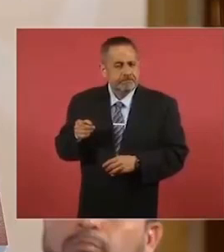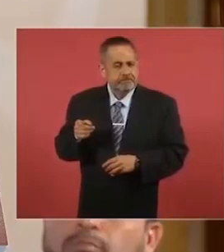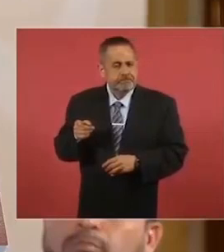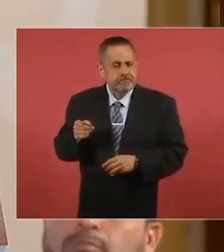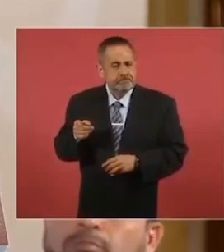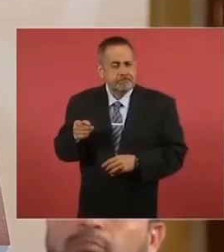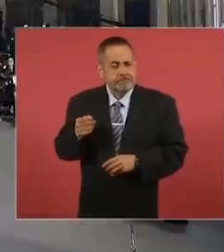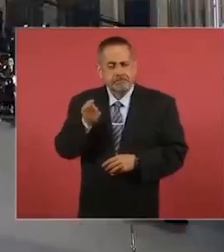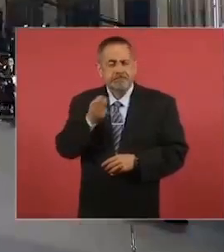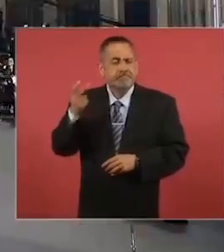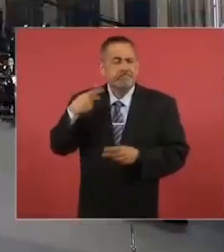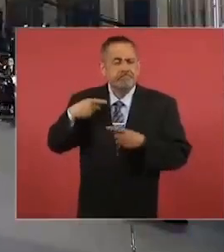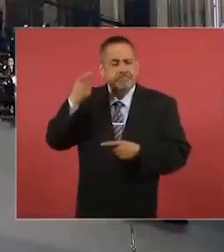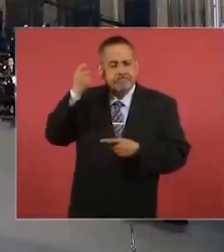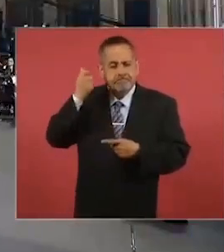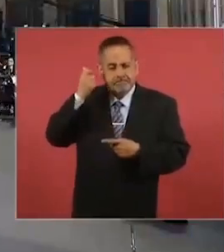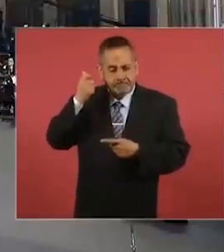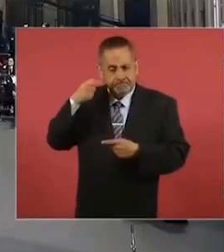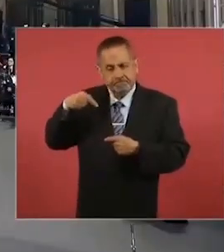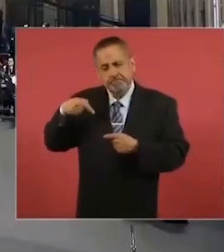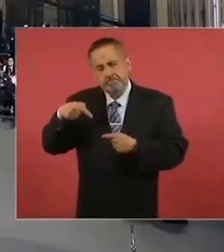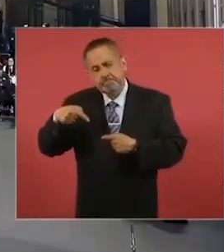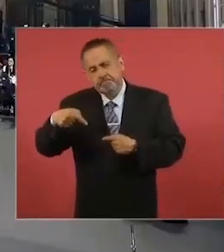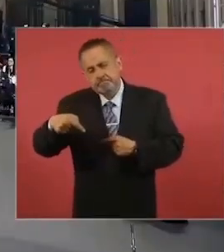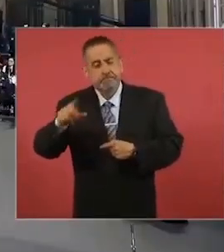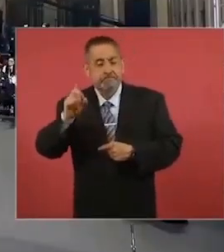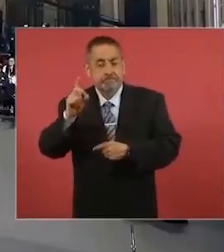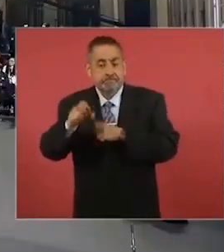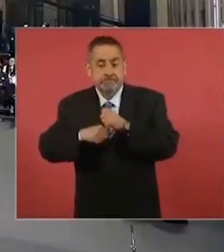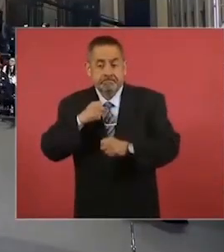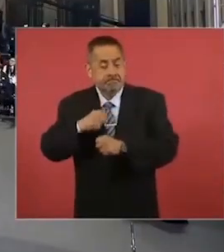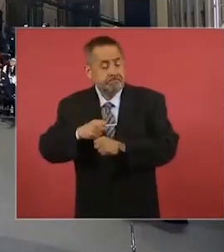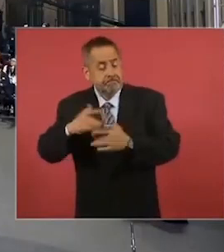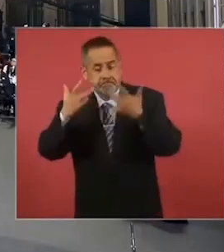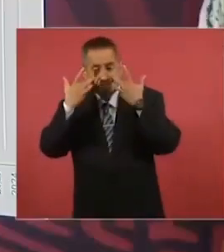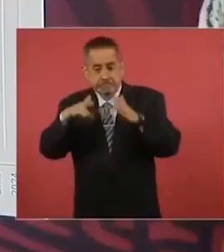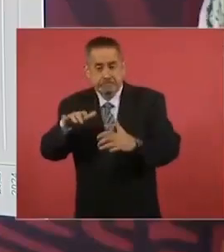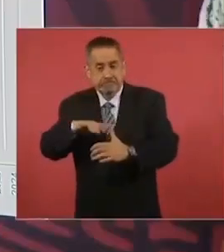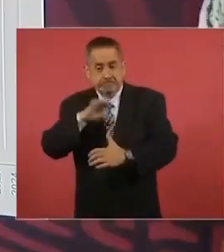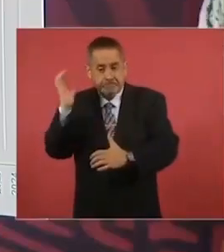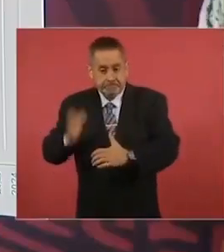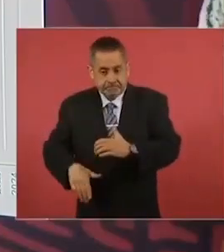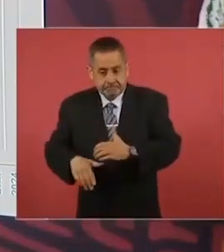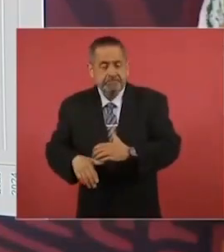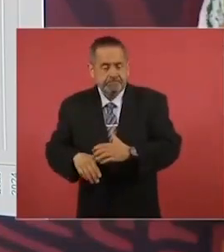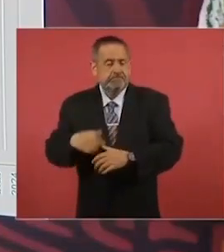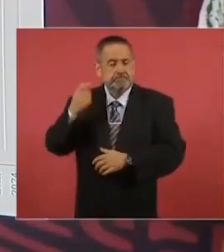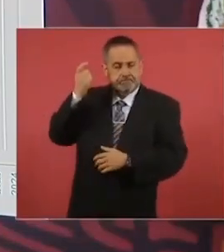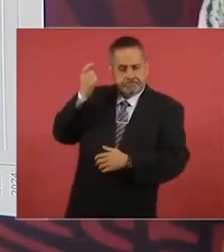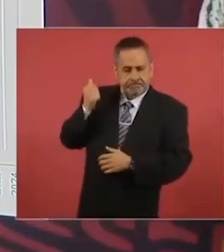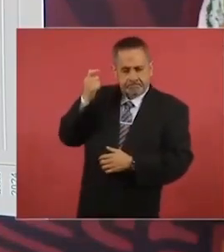compañía. Textualmente, lo que dijo el presidente de México, López Obrador, es que para la tranquilidad de los empresarios y sobre todo de los